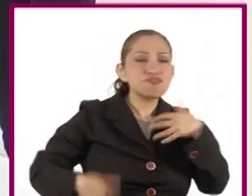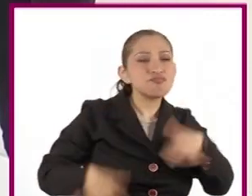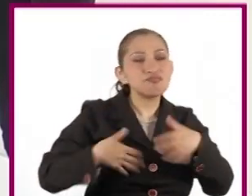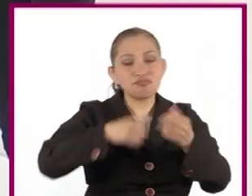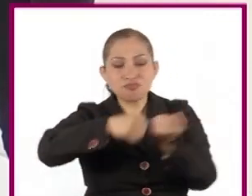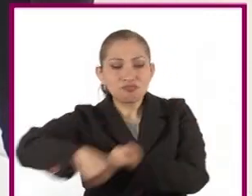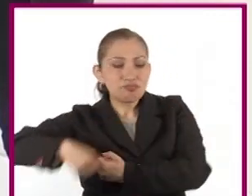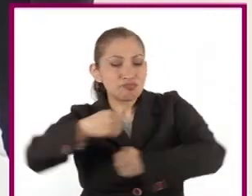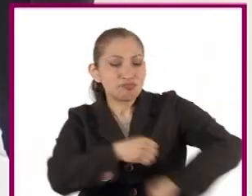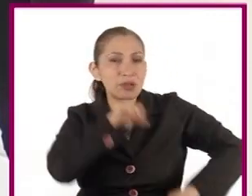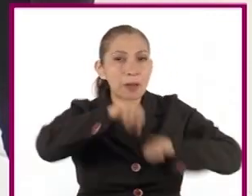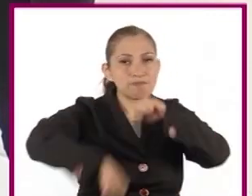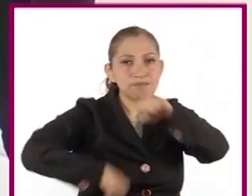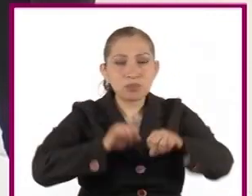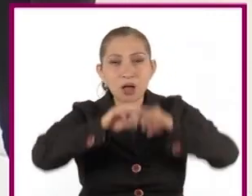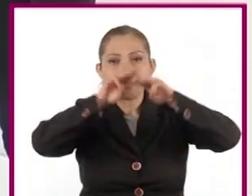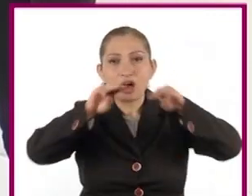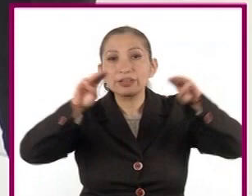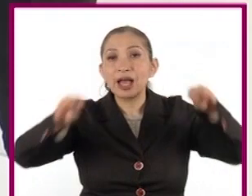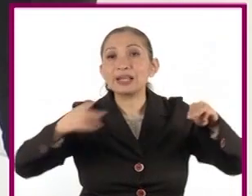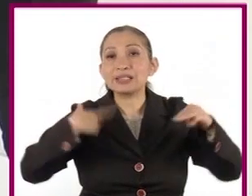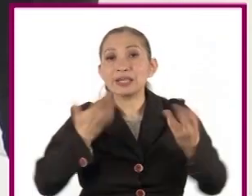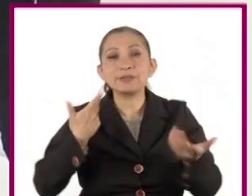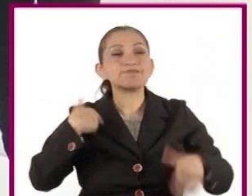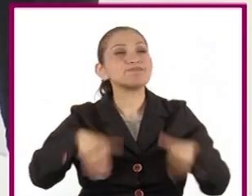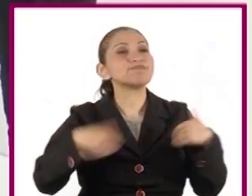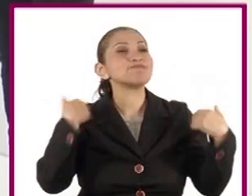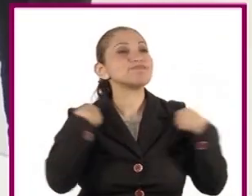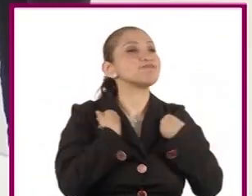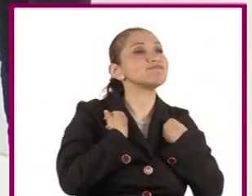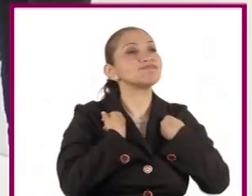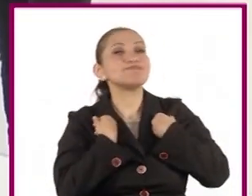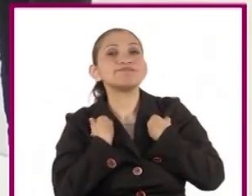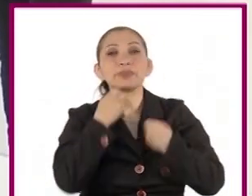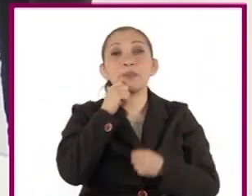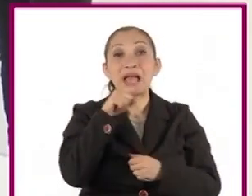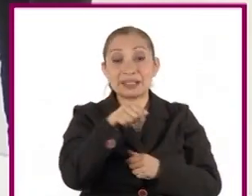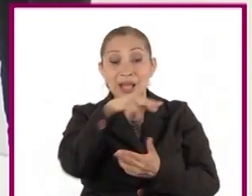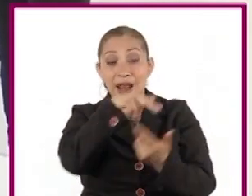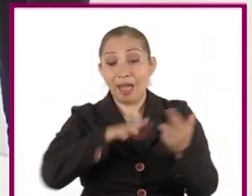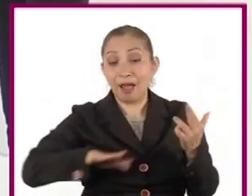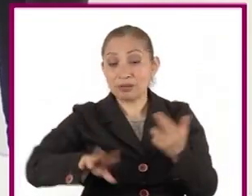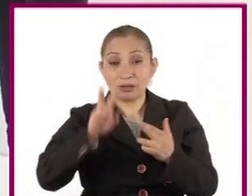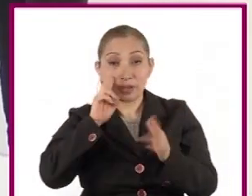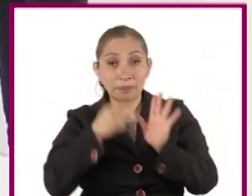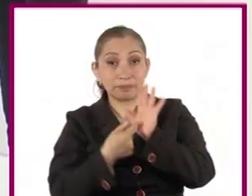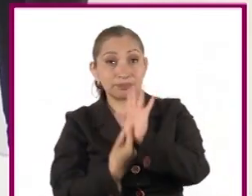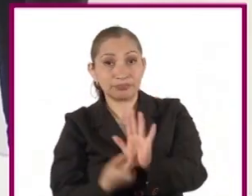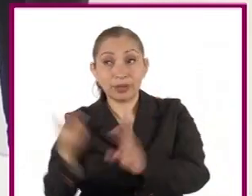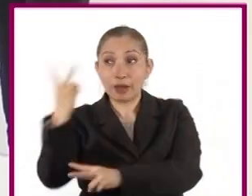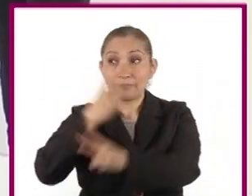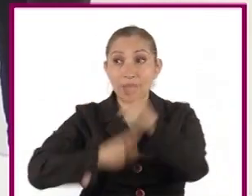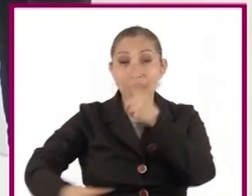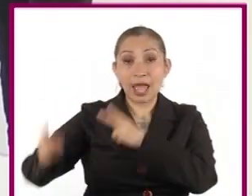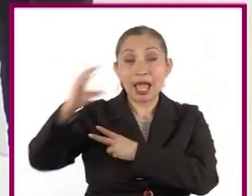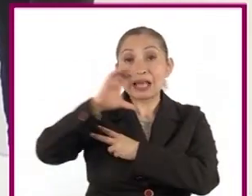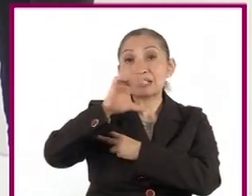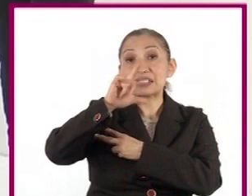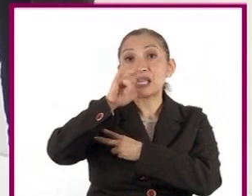kayak, ciclismo de montaña y excursionismo. De hecho, esta región se ve expuesta a la llegada de